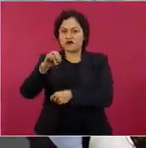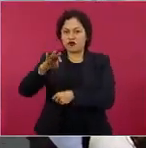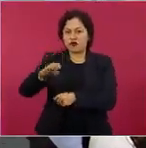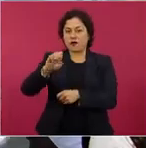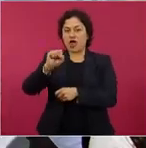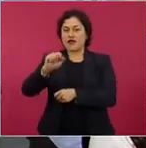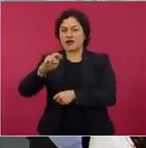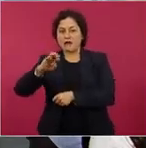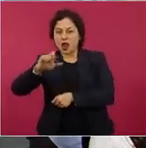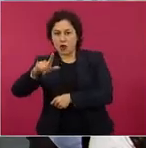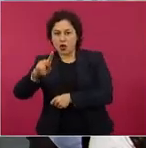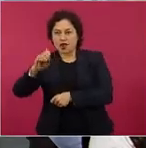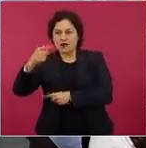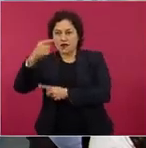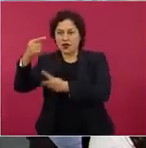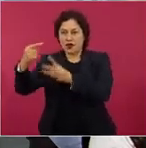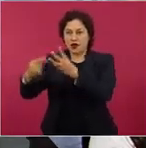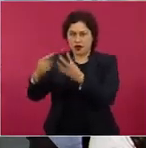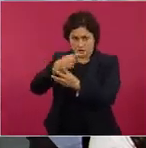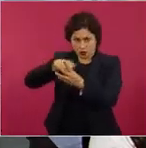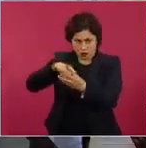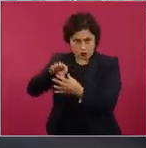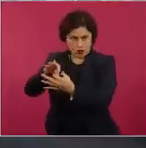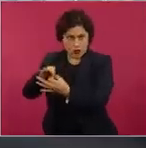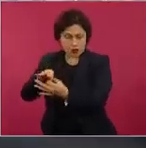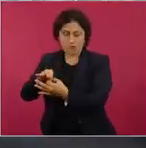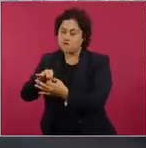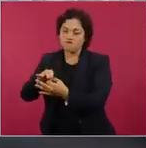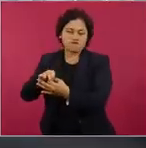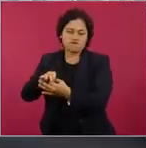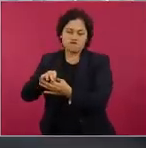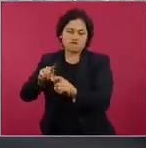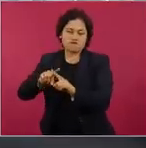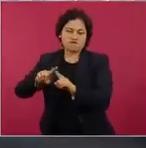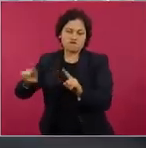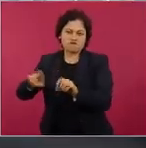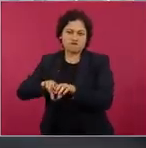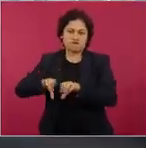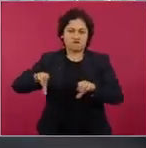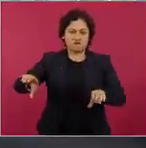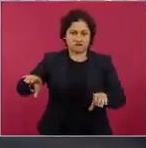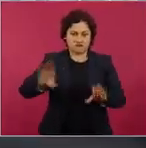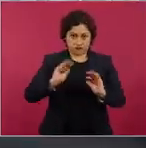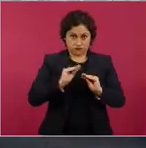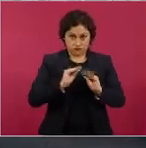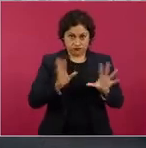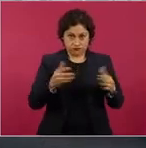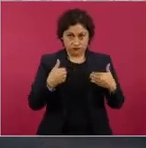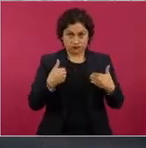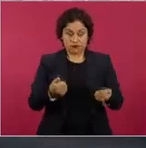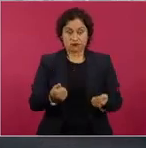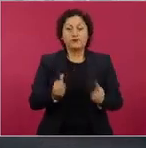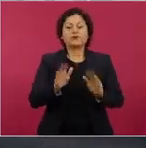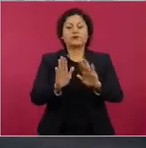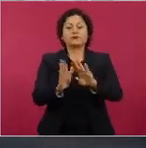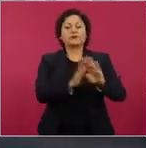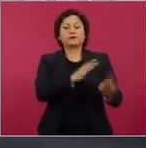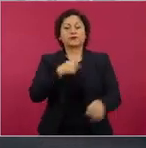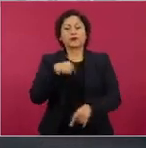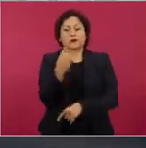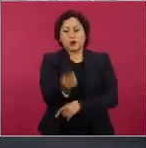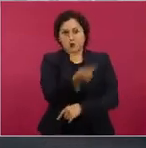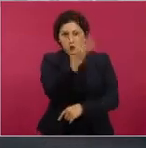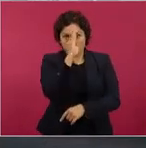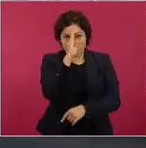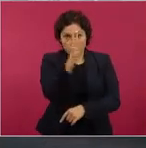más. Una vez aclarado esto, señor presidente, inicio mi pregunta. Después del derrumbe del reportaje